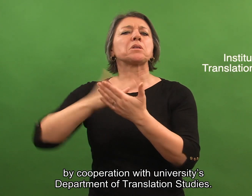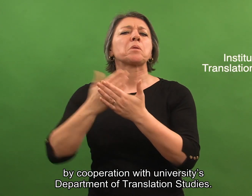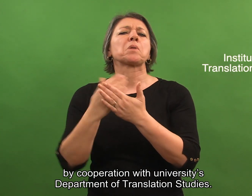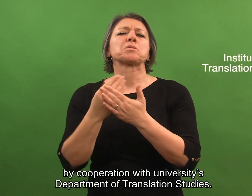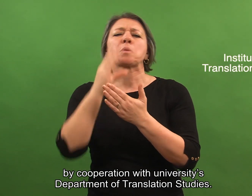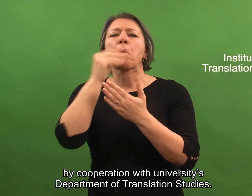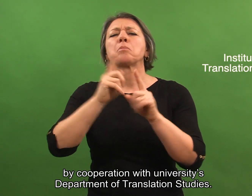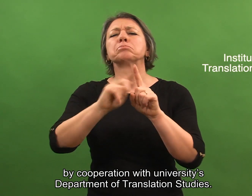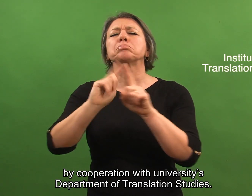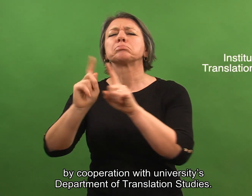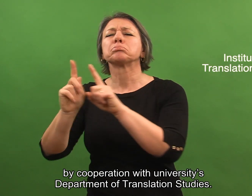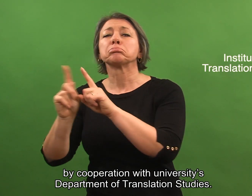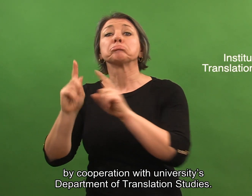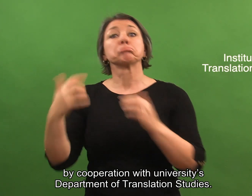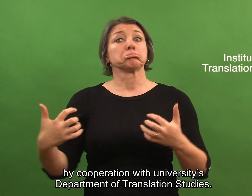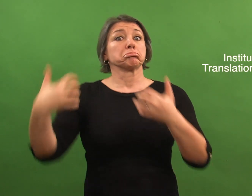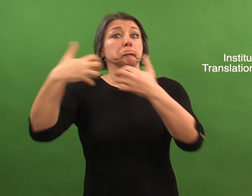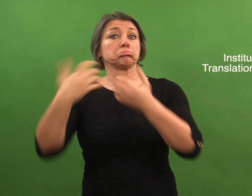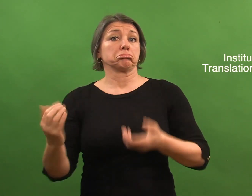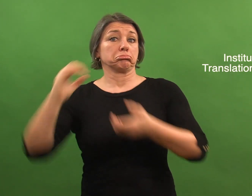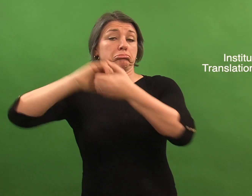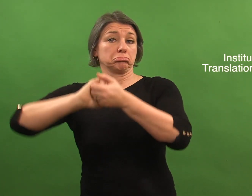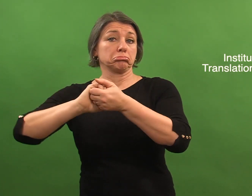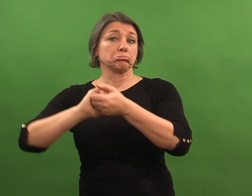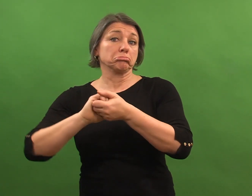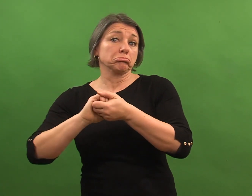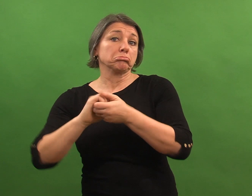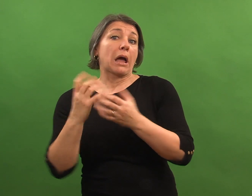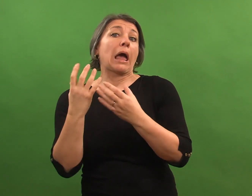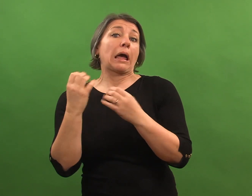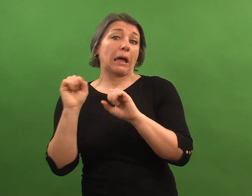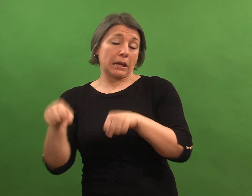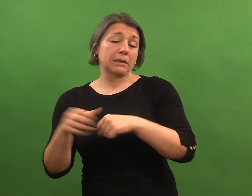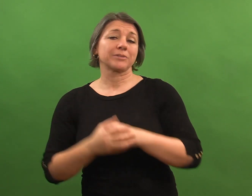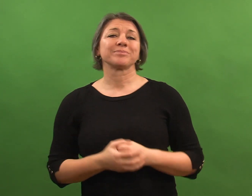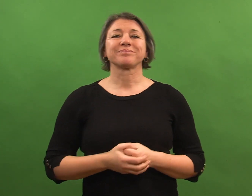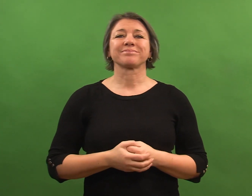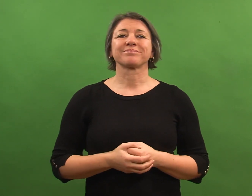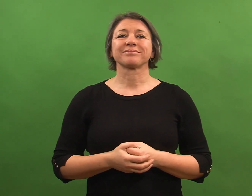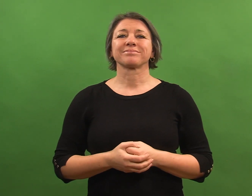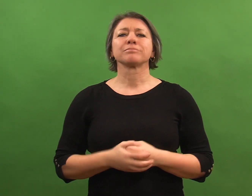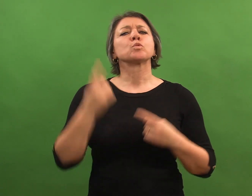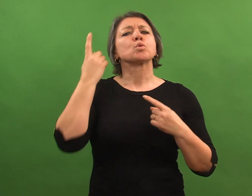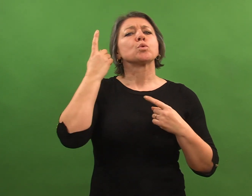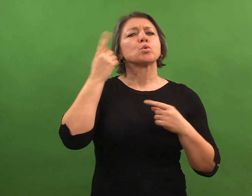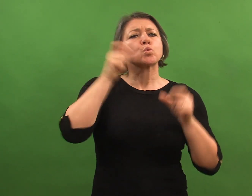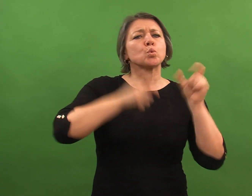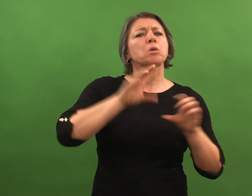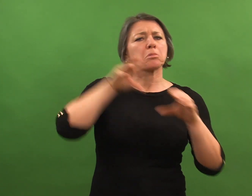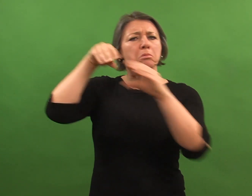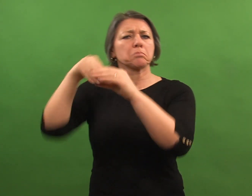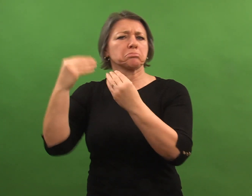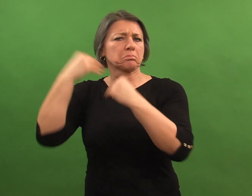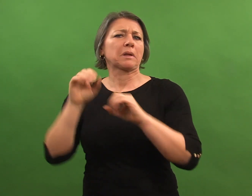de intérpretes de lengua de señas que también hablen inglés. Y esto se puede hacer en cooperación con el